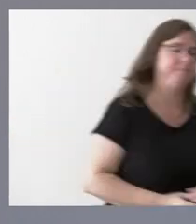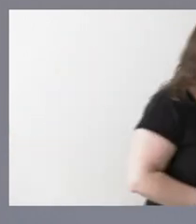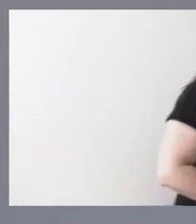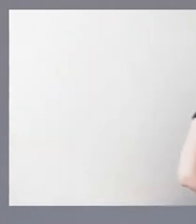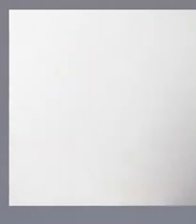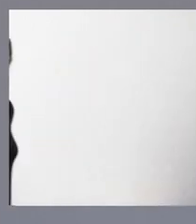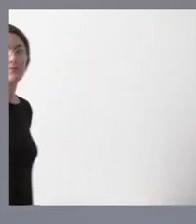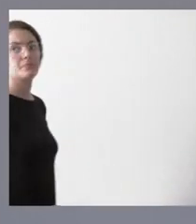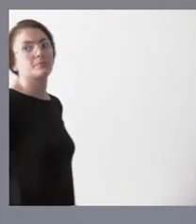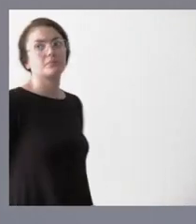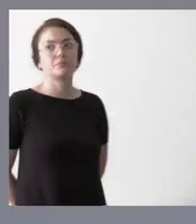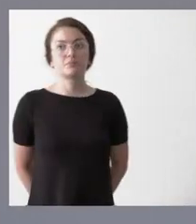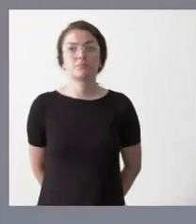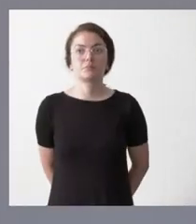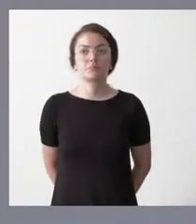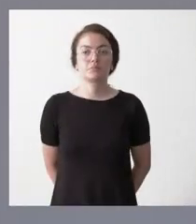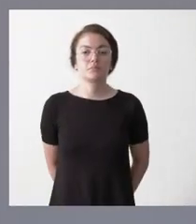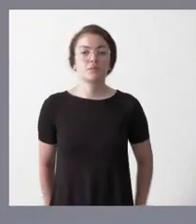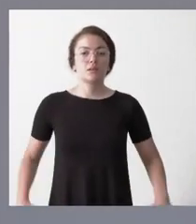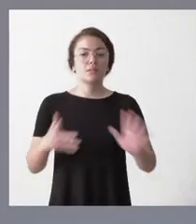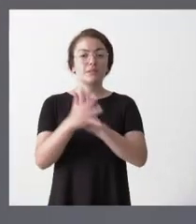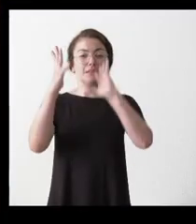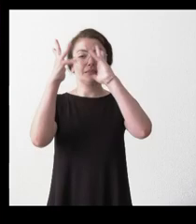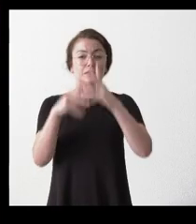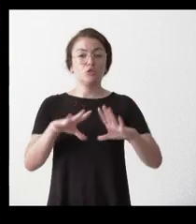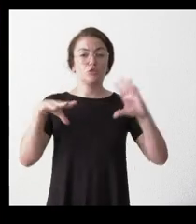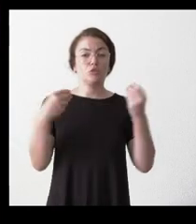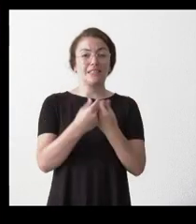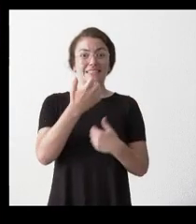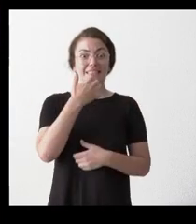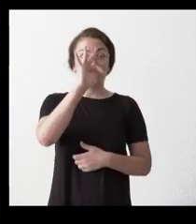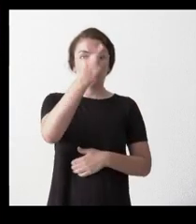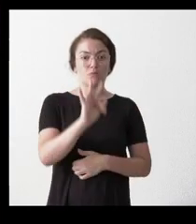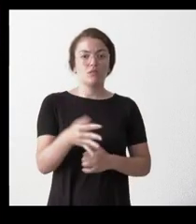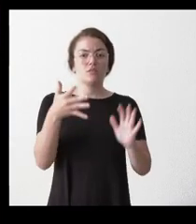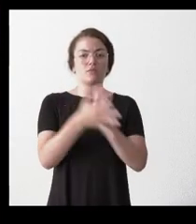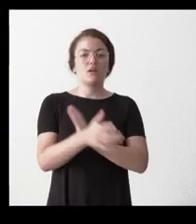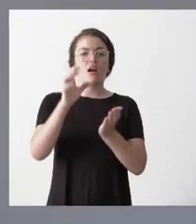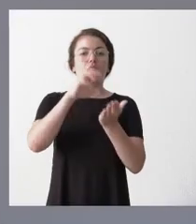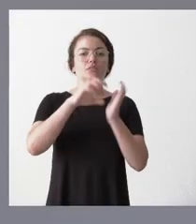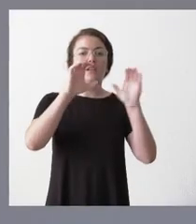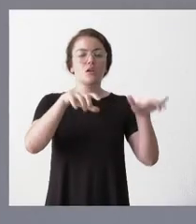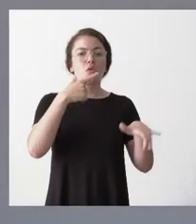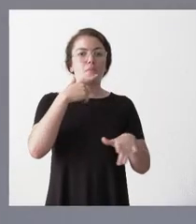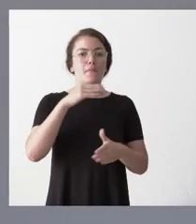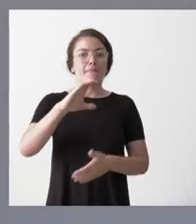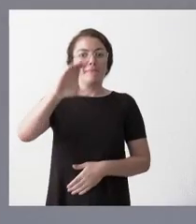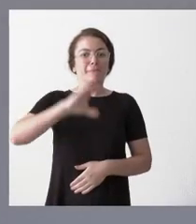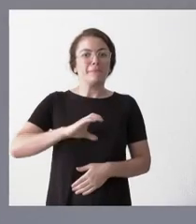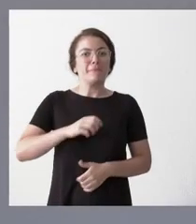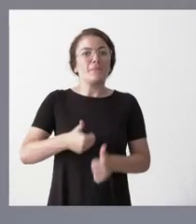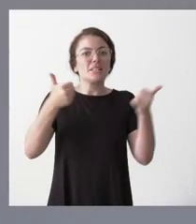el cómputo total, si se sumara, ¿recibiría Castilla y León más o menos? Pues, hablando de memoria, yo creo que estamos hablando